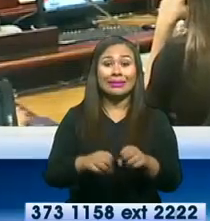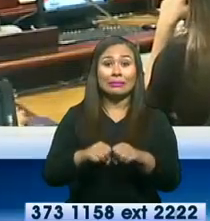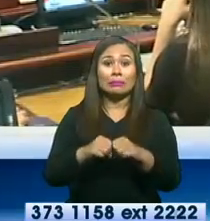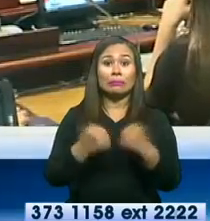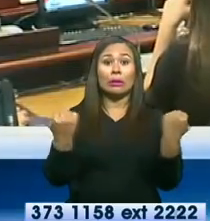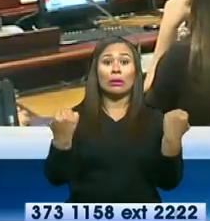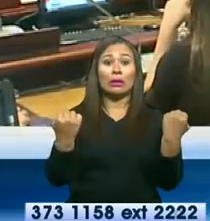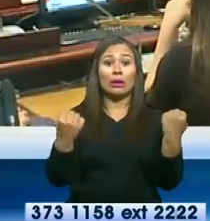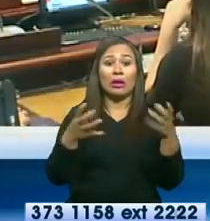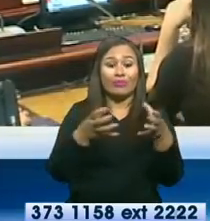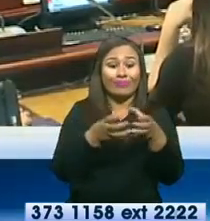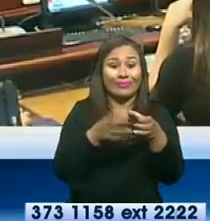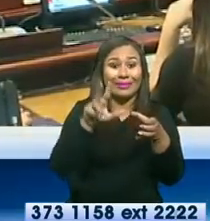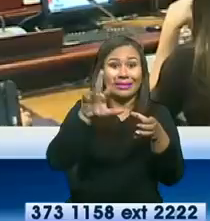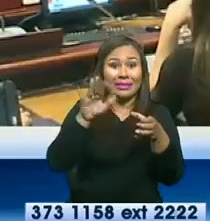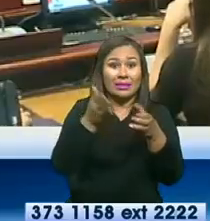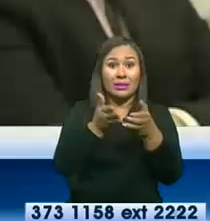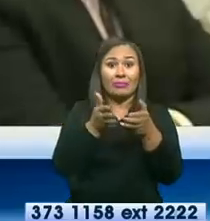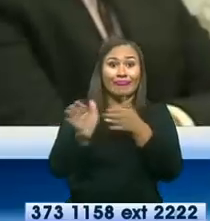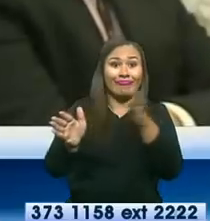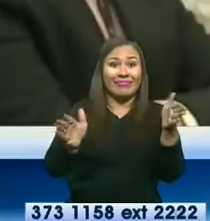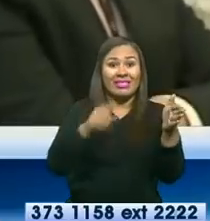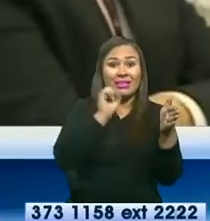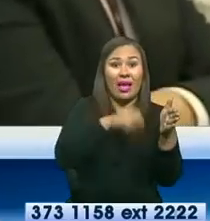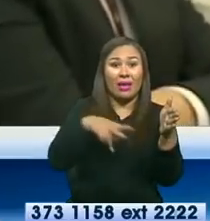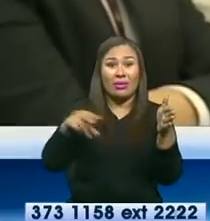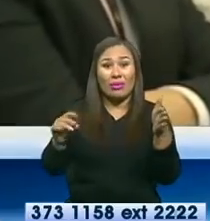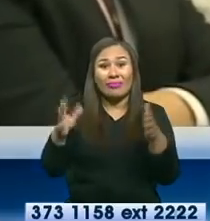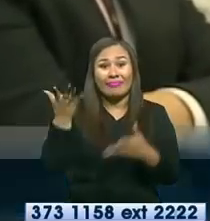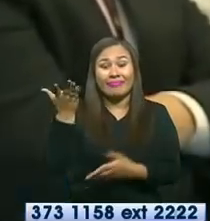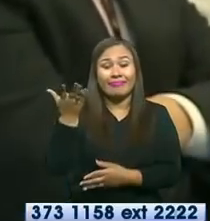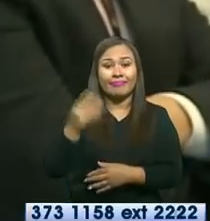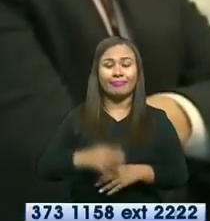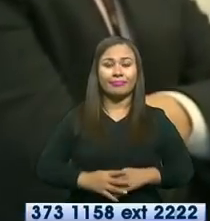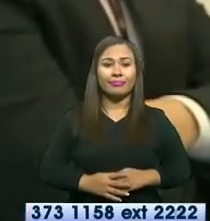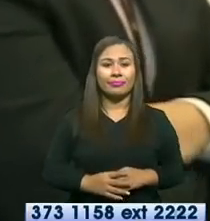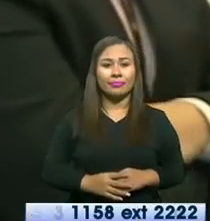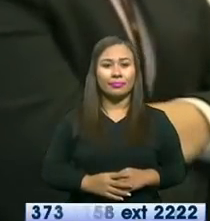total dentro del bloque oficialista, informó Javier Gallo.